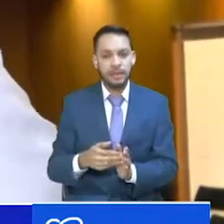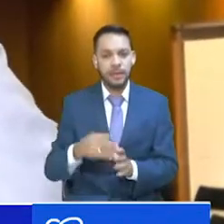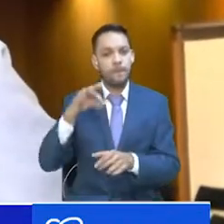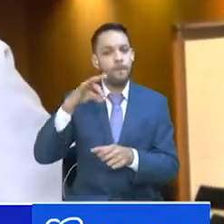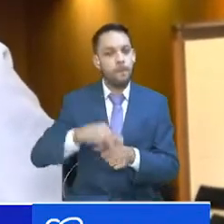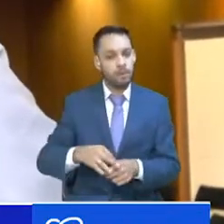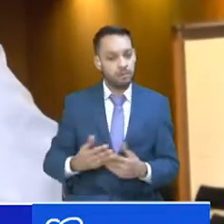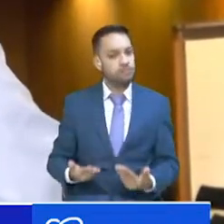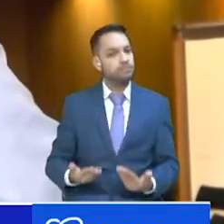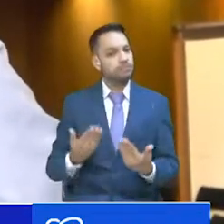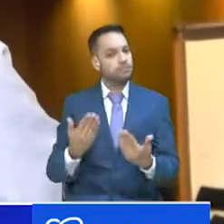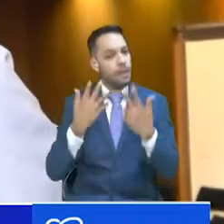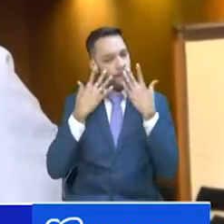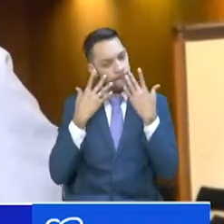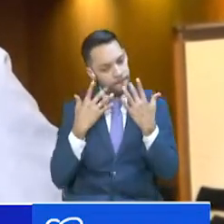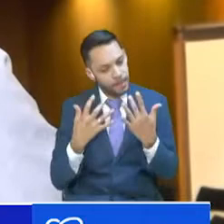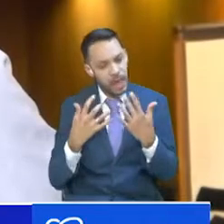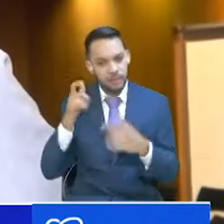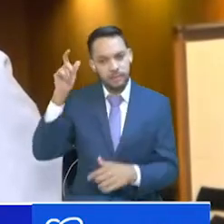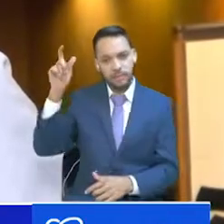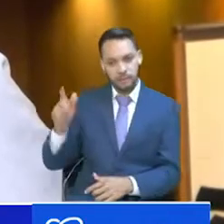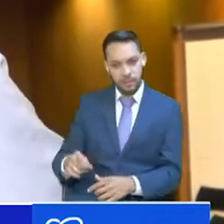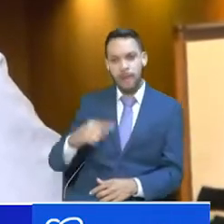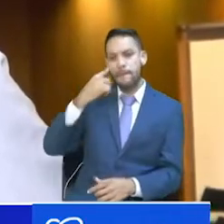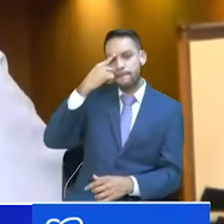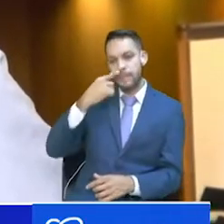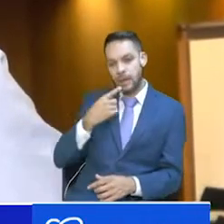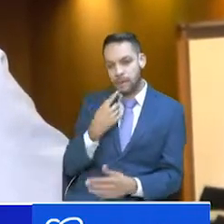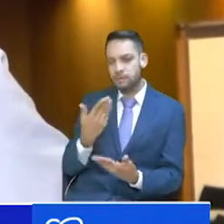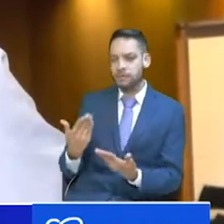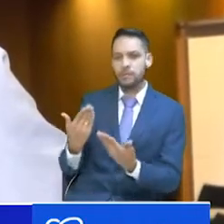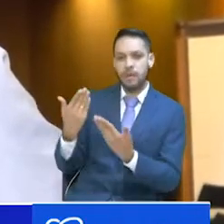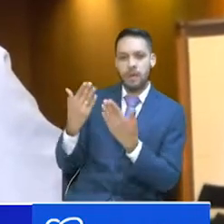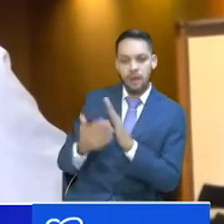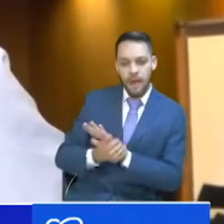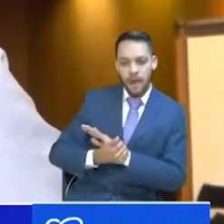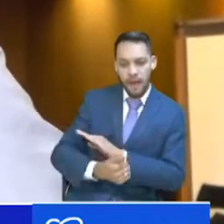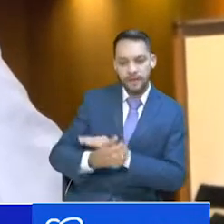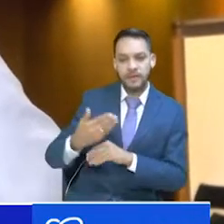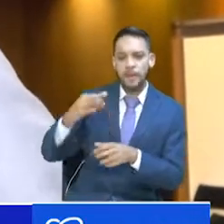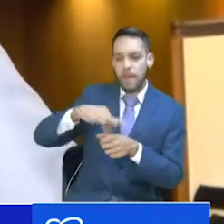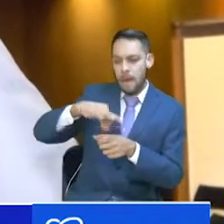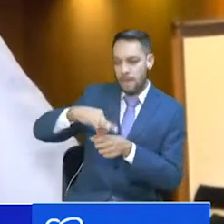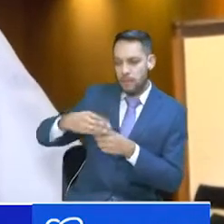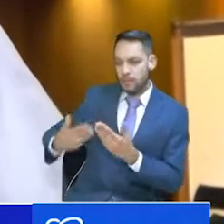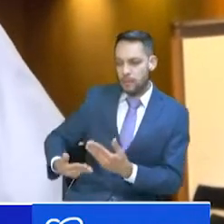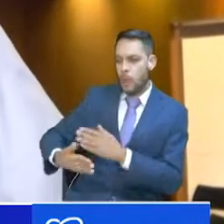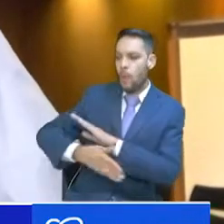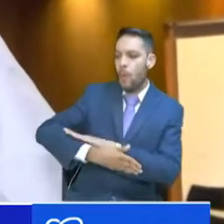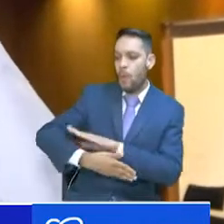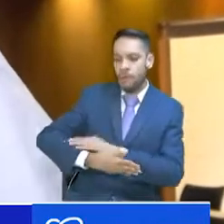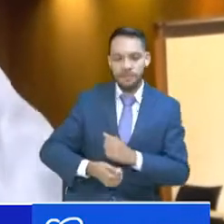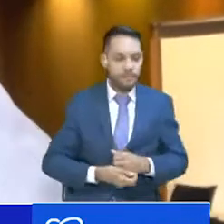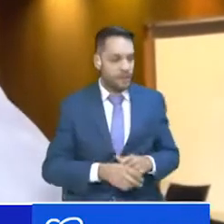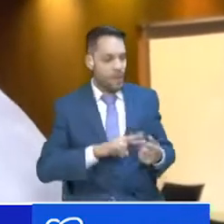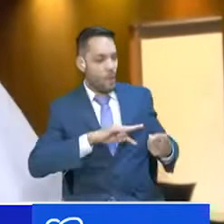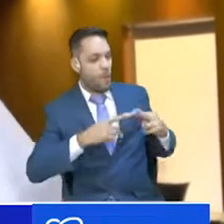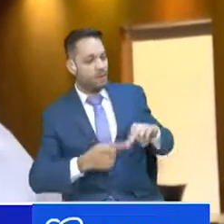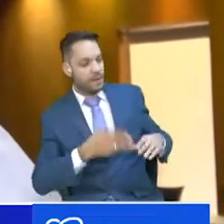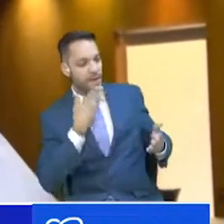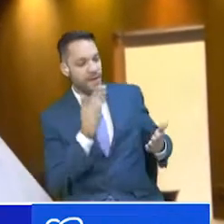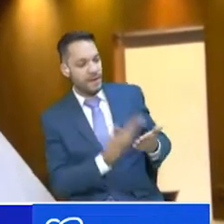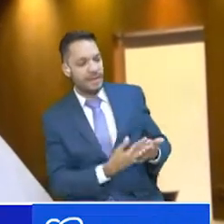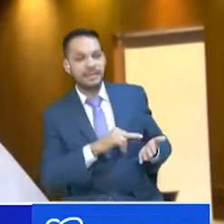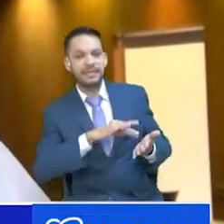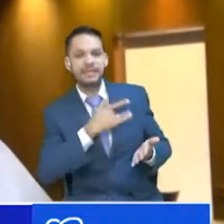que de una u otra manera a juan pablo gallo no lo castigó el voto de la ciudadanía no pues al contrario me premiaron y yo